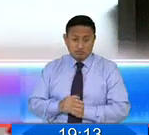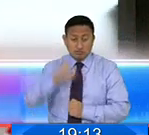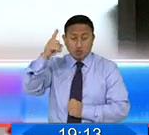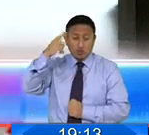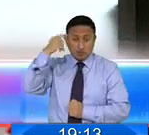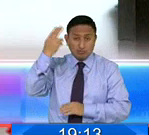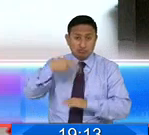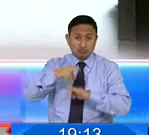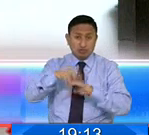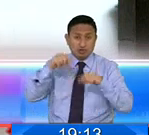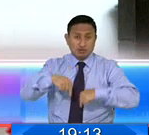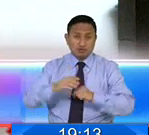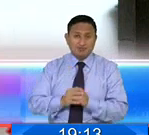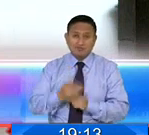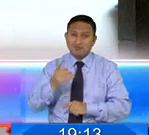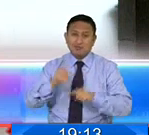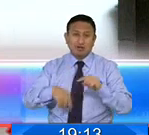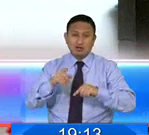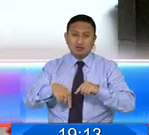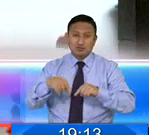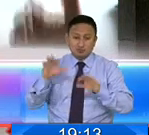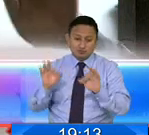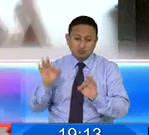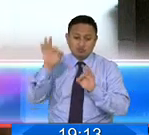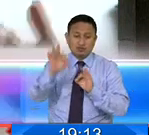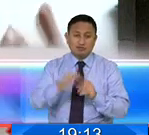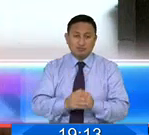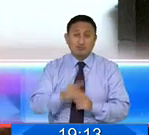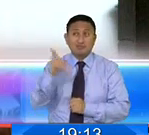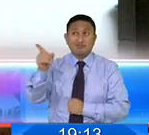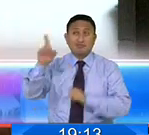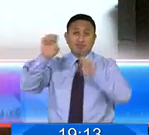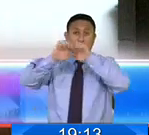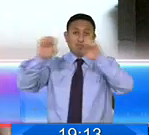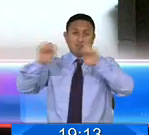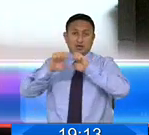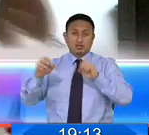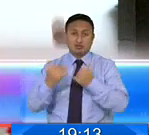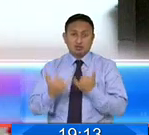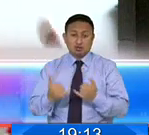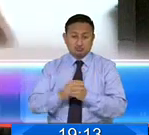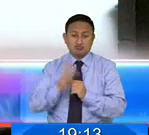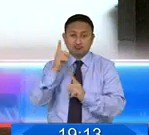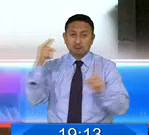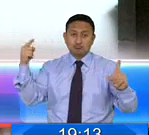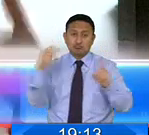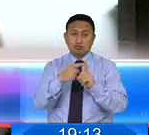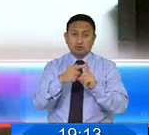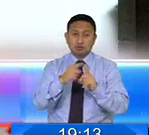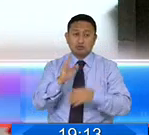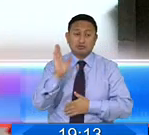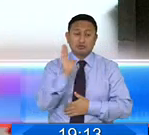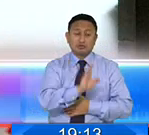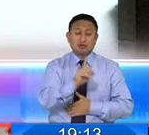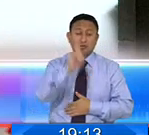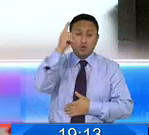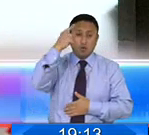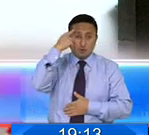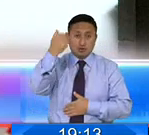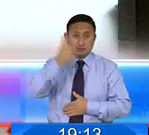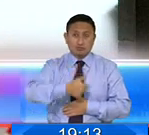gobierno nacional tampoco puede hacer esa delegación porque las casas farmacéuticas están directamente conversando con los